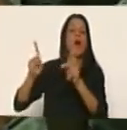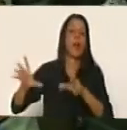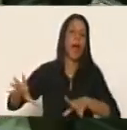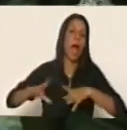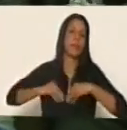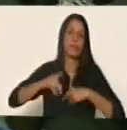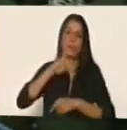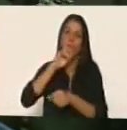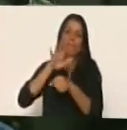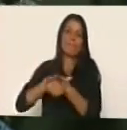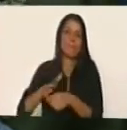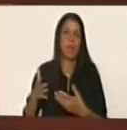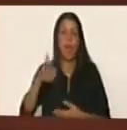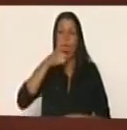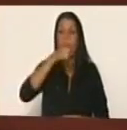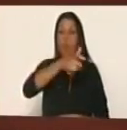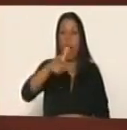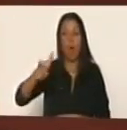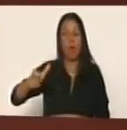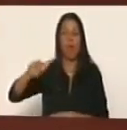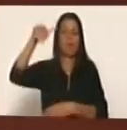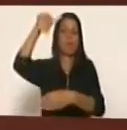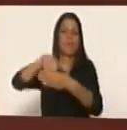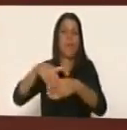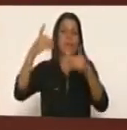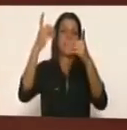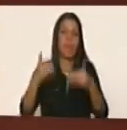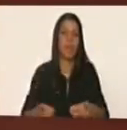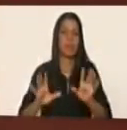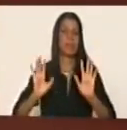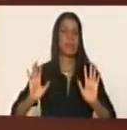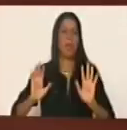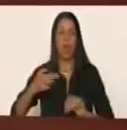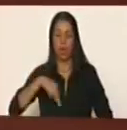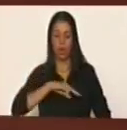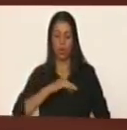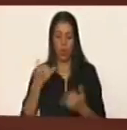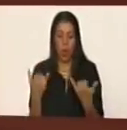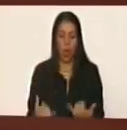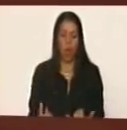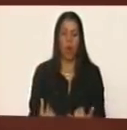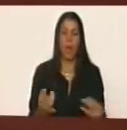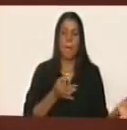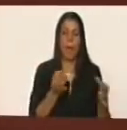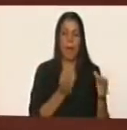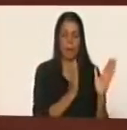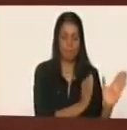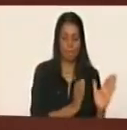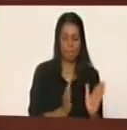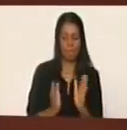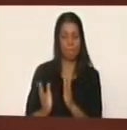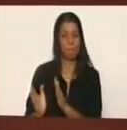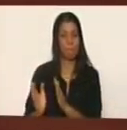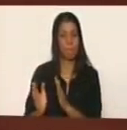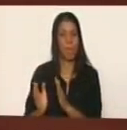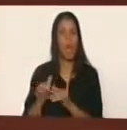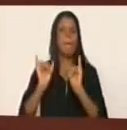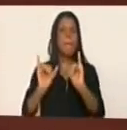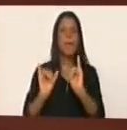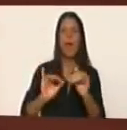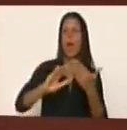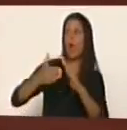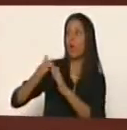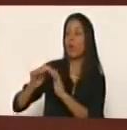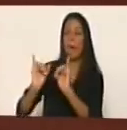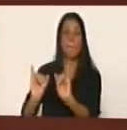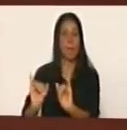la exigencia del pueblo, claro que la aceptamos. Ahora estamos generando las condiciones para que de este poder popular